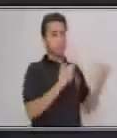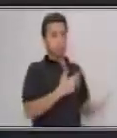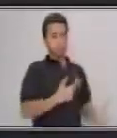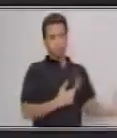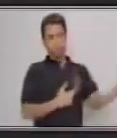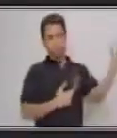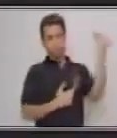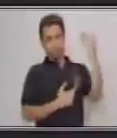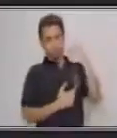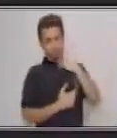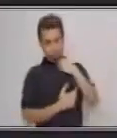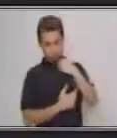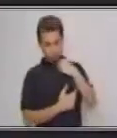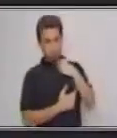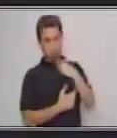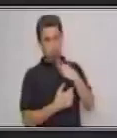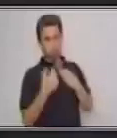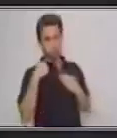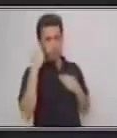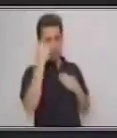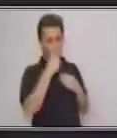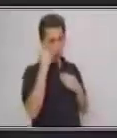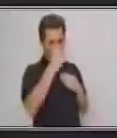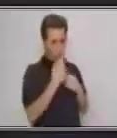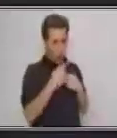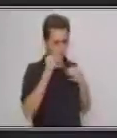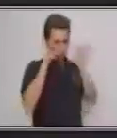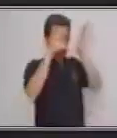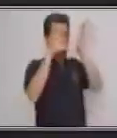observación insultante acerca de mis ojos saltones.